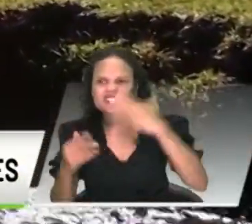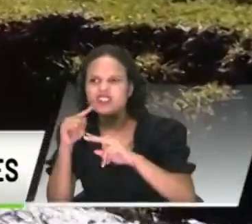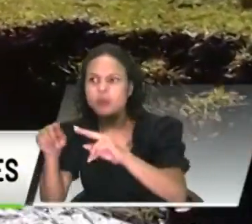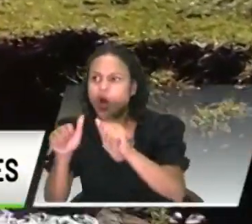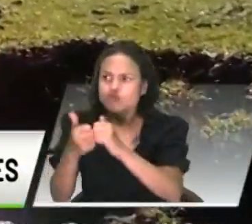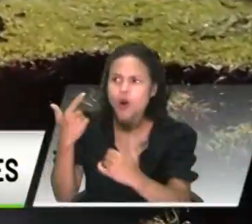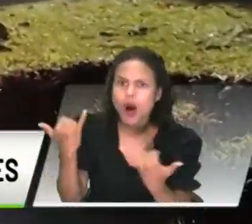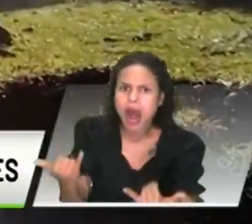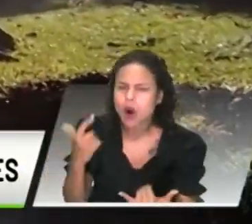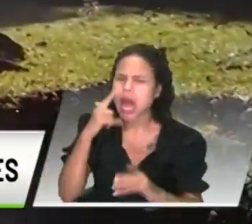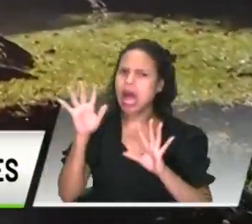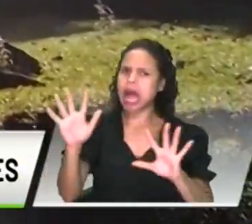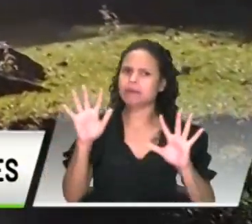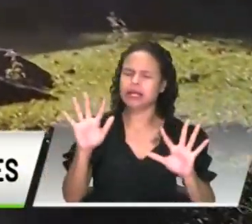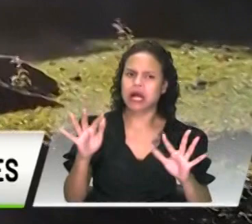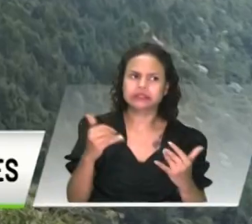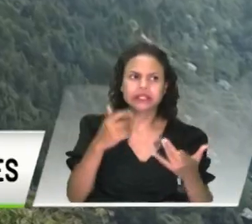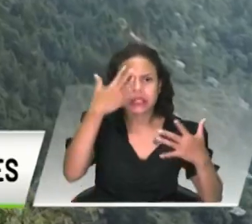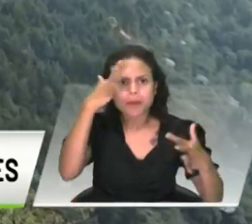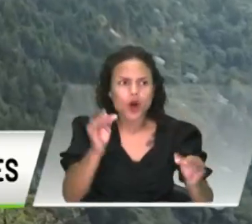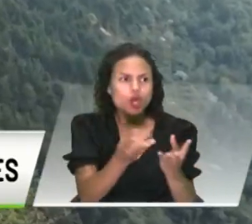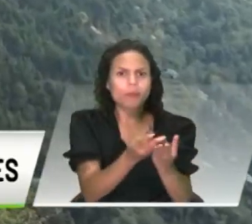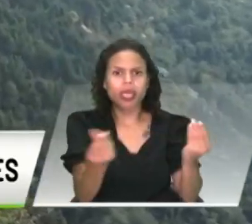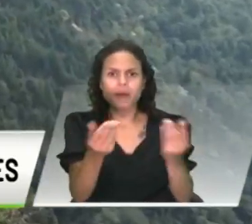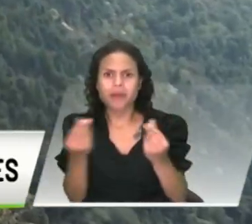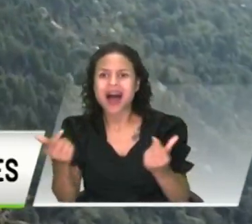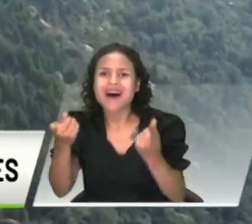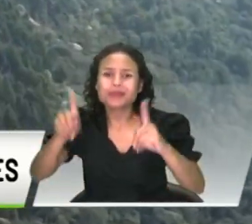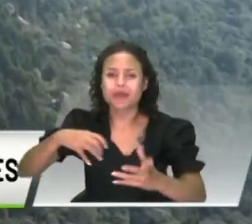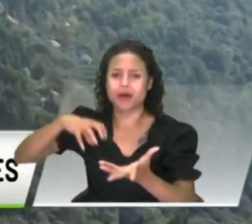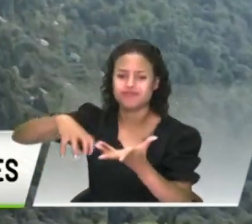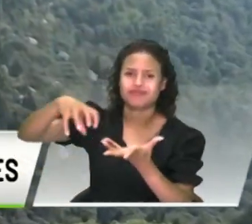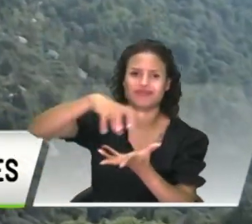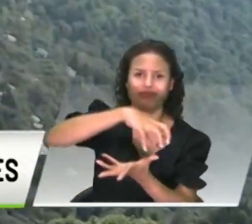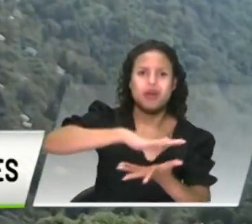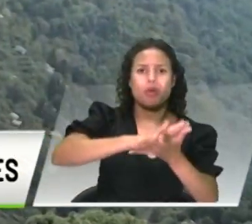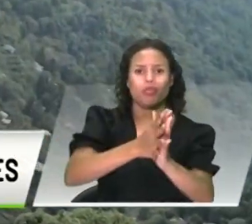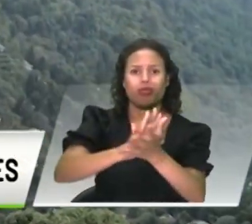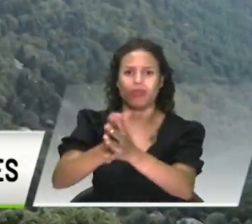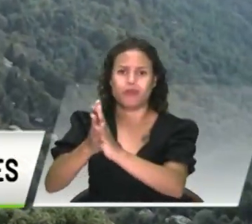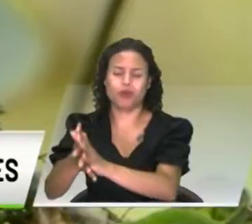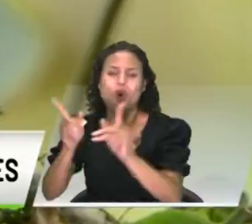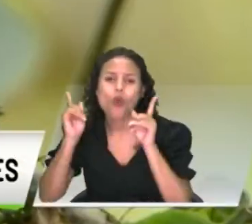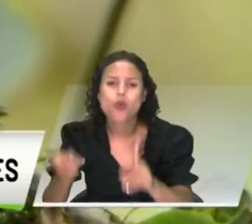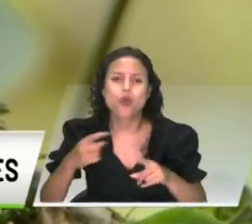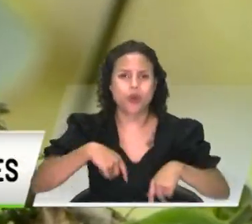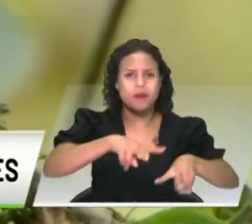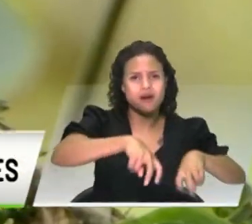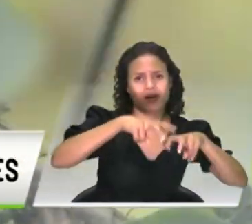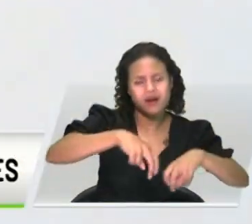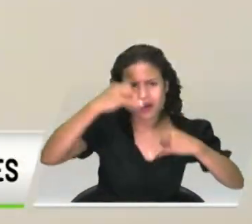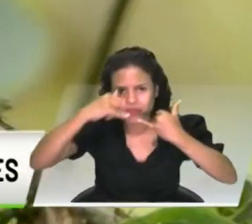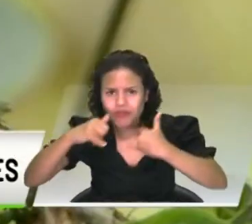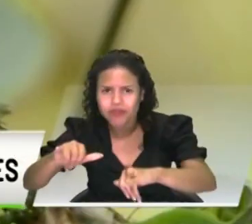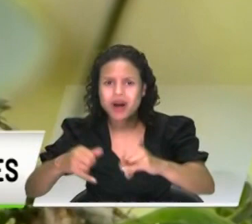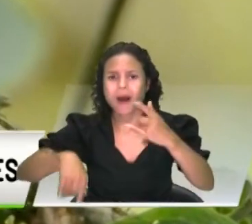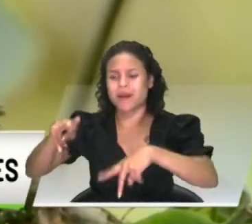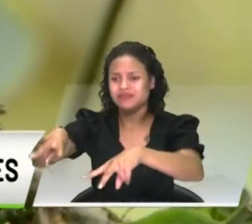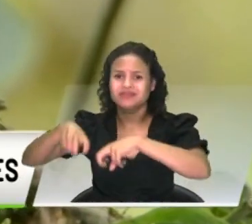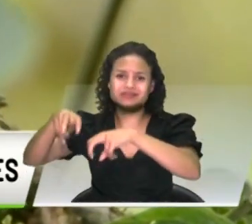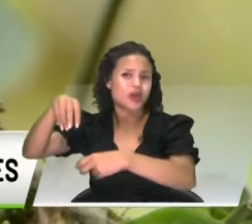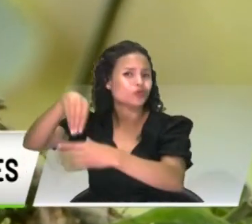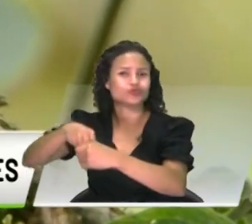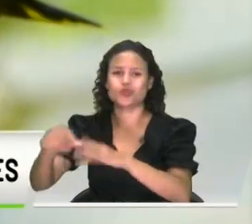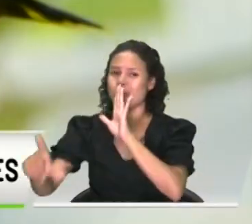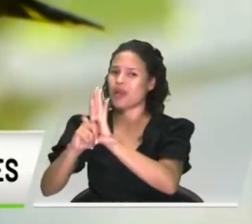actuales, incluyendo la pérdida y degradación del hábitat debido al avance de la frontera agrícola y ganadera, cultivos de uso ilícito,